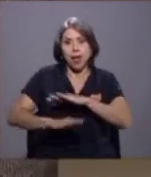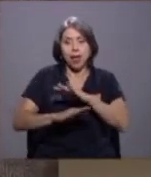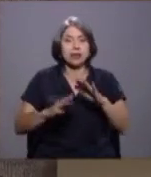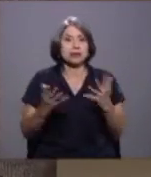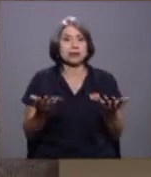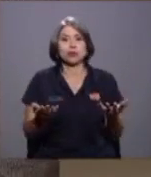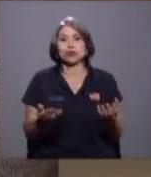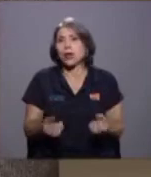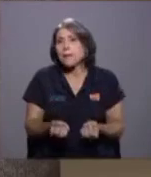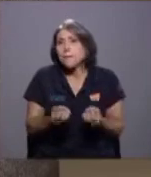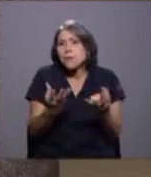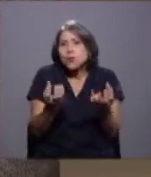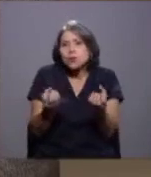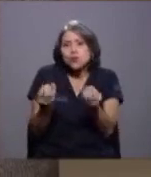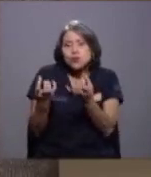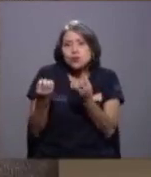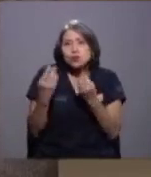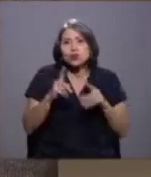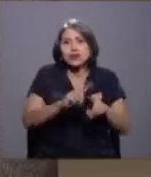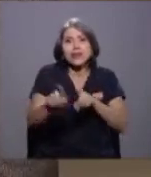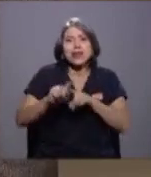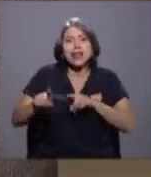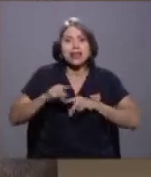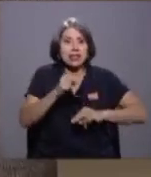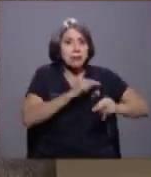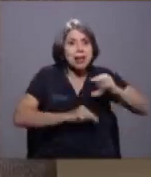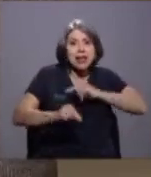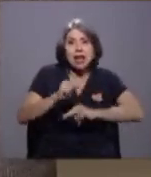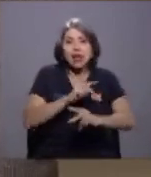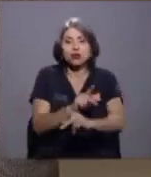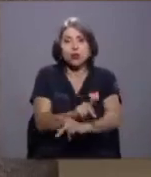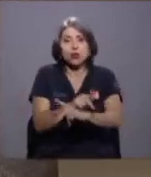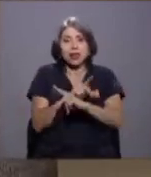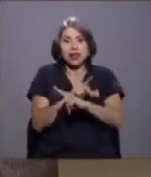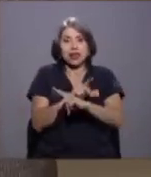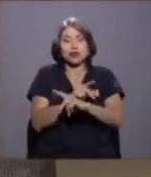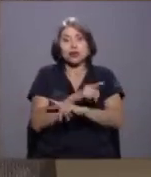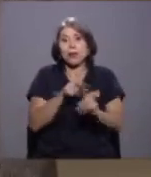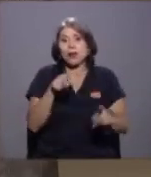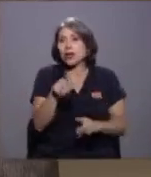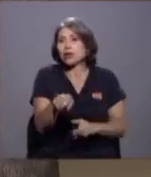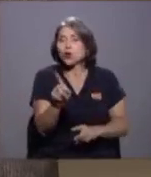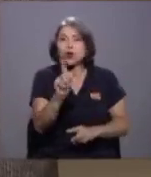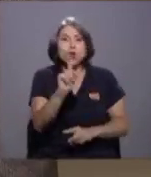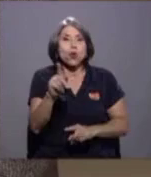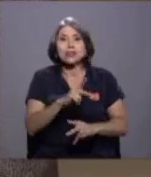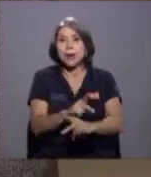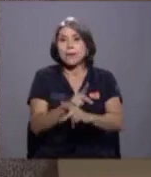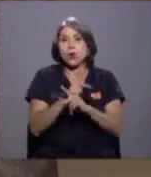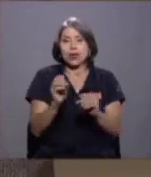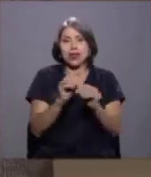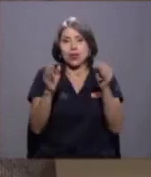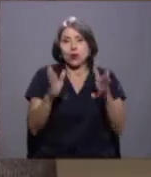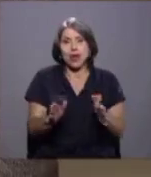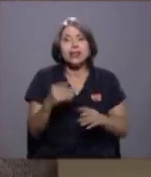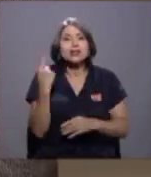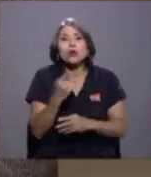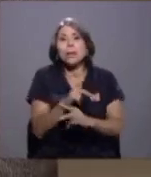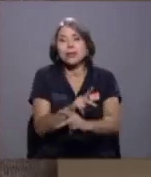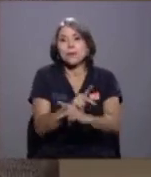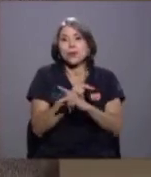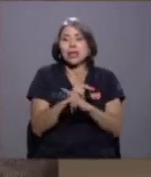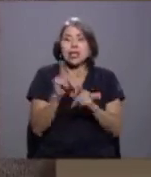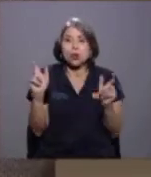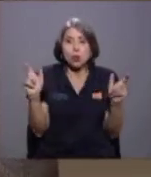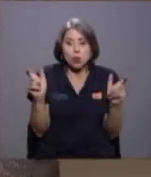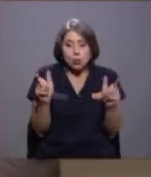tenemos muchos mercados protegidos que no están protegiendo a nadie más que a una pequeña cantidad